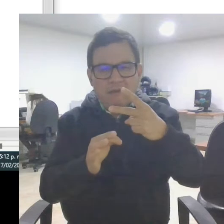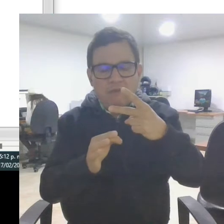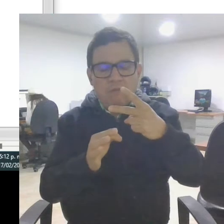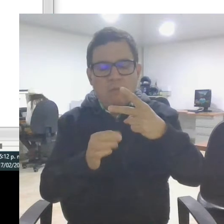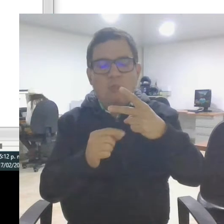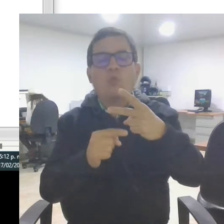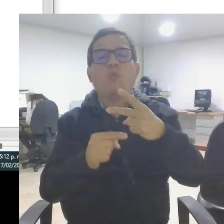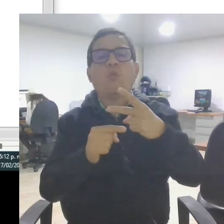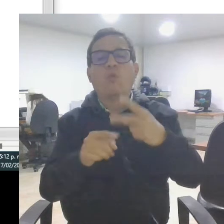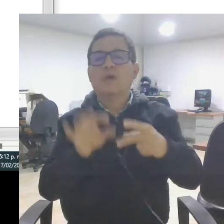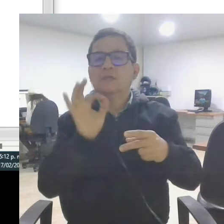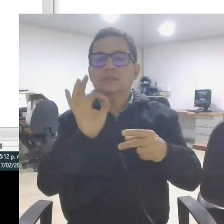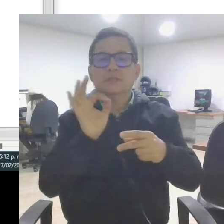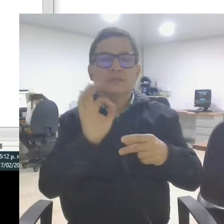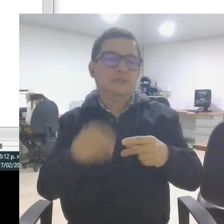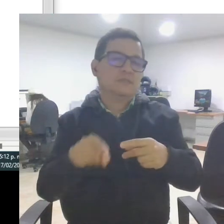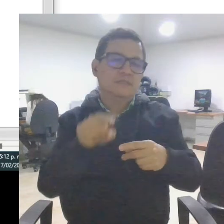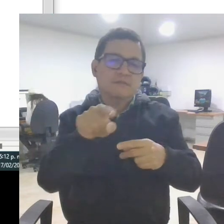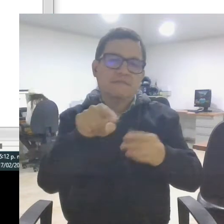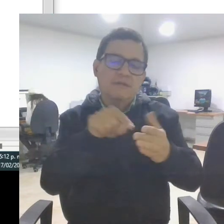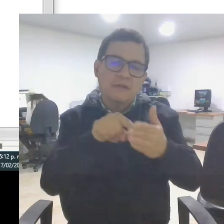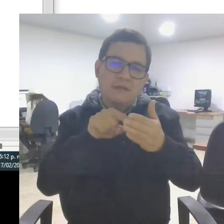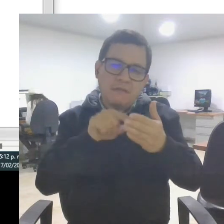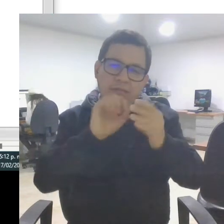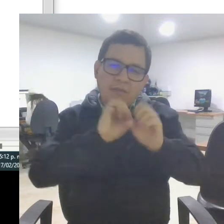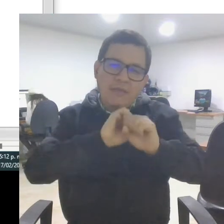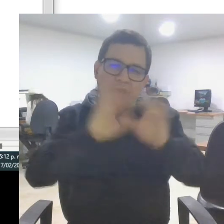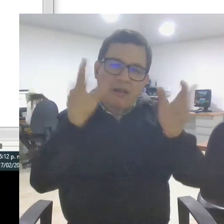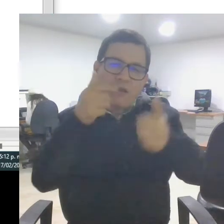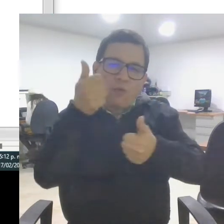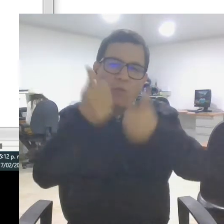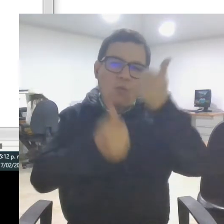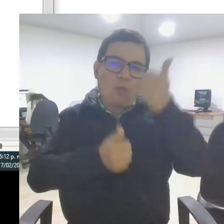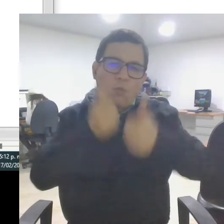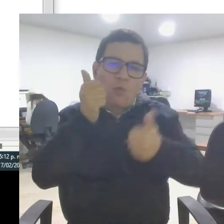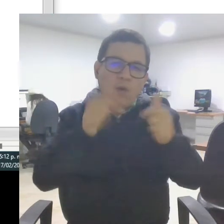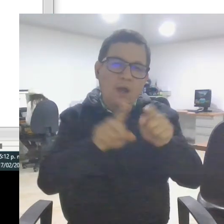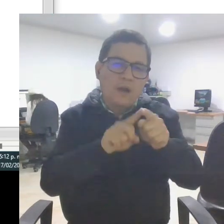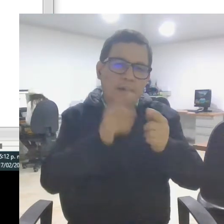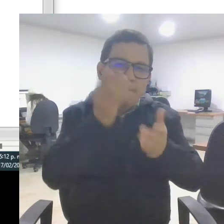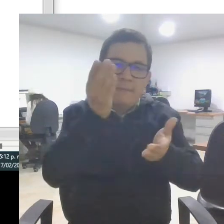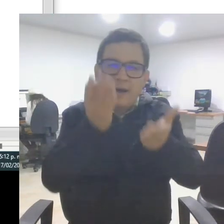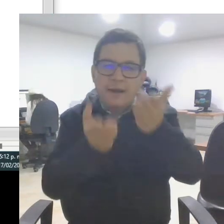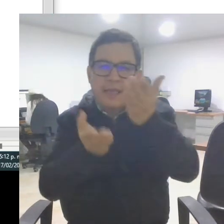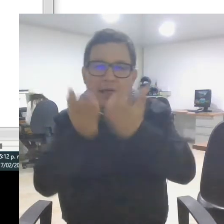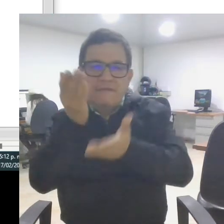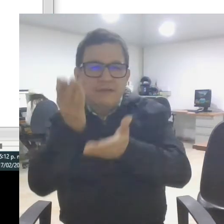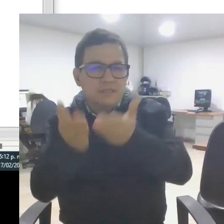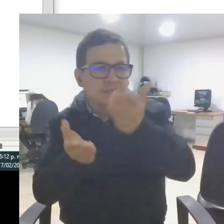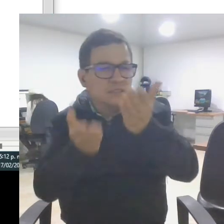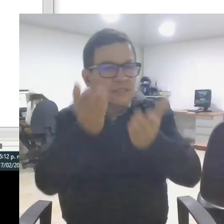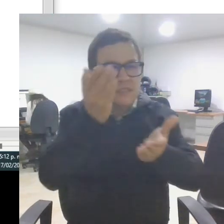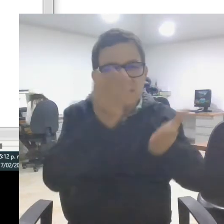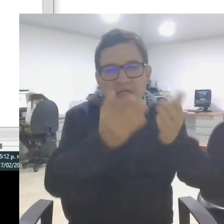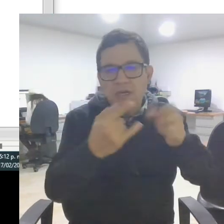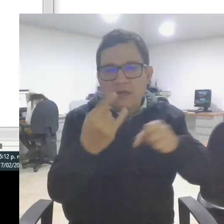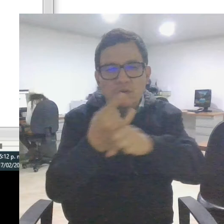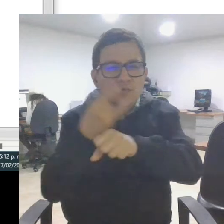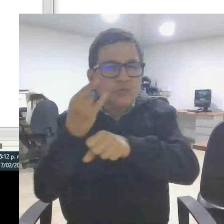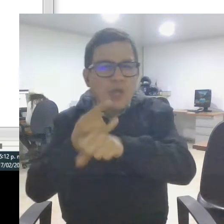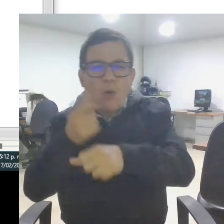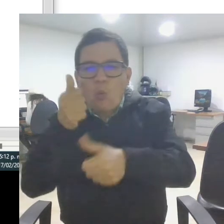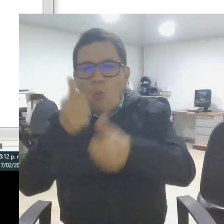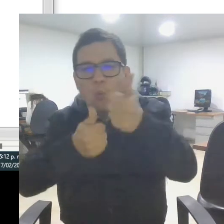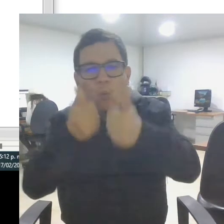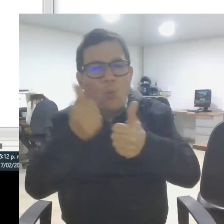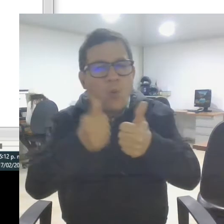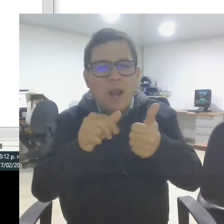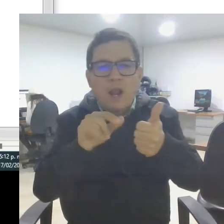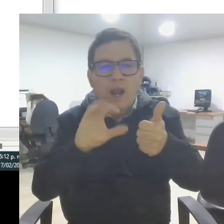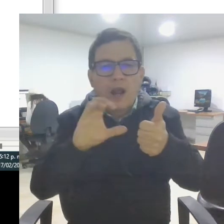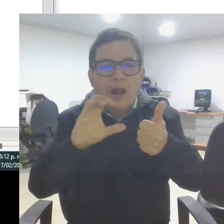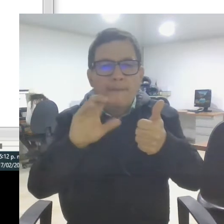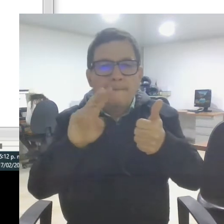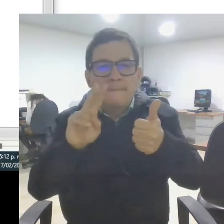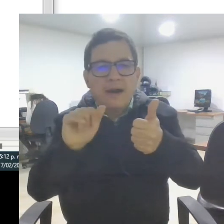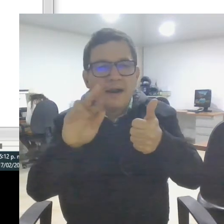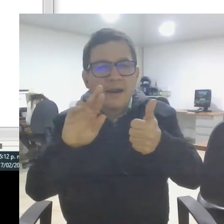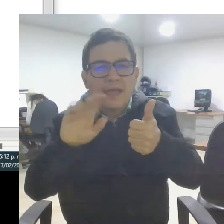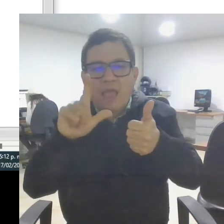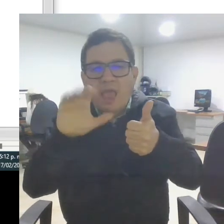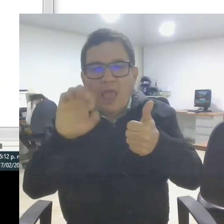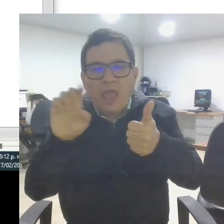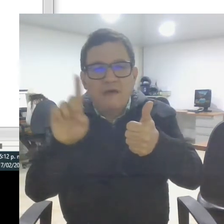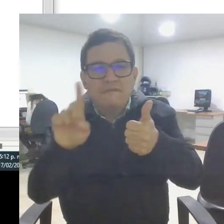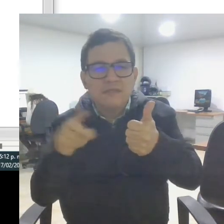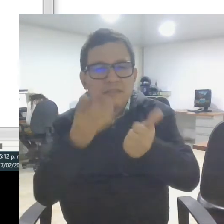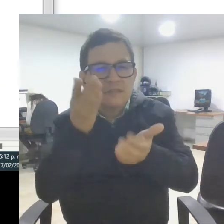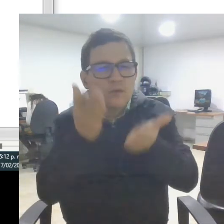tratar de aclarar cuáles son las variables que vamos a utilizar. En este caso x1, x2 y x3 van a